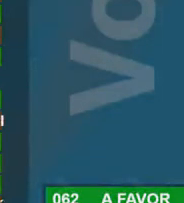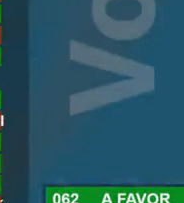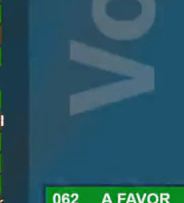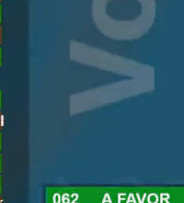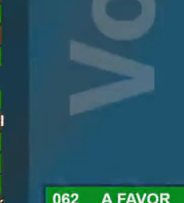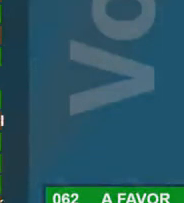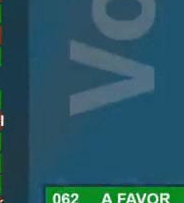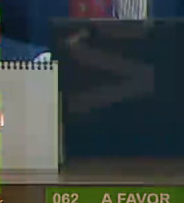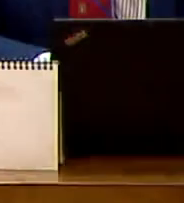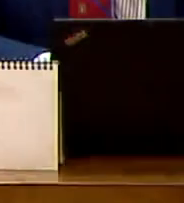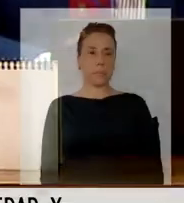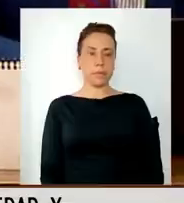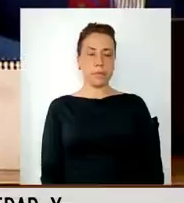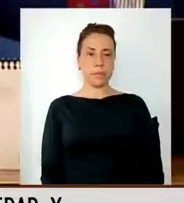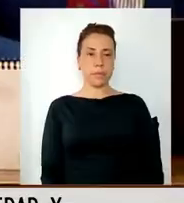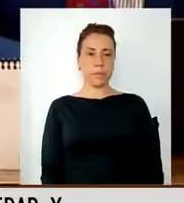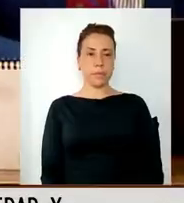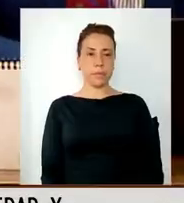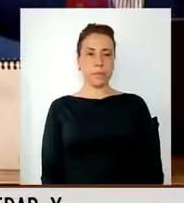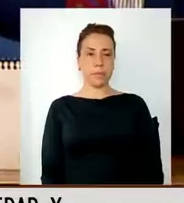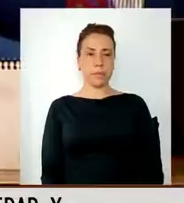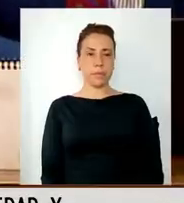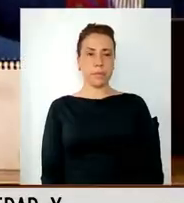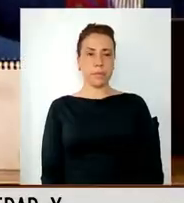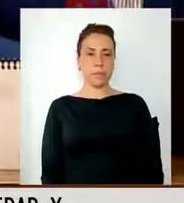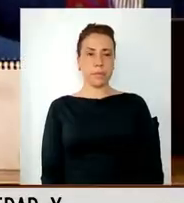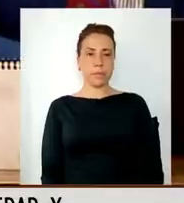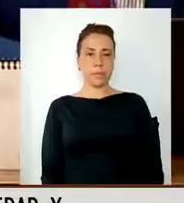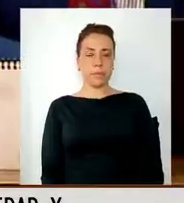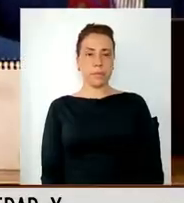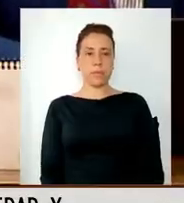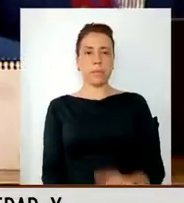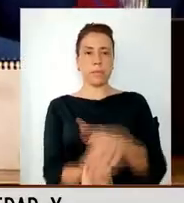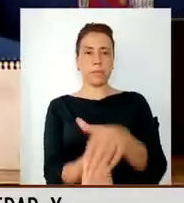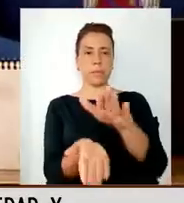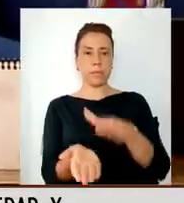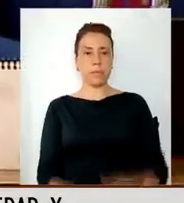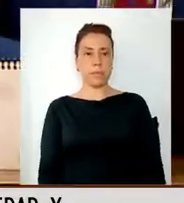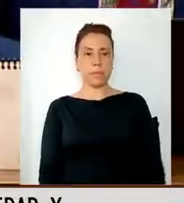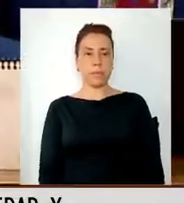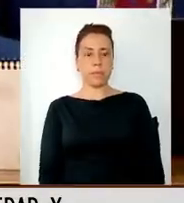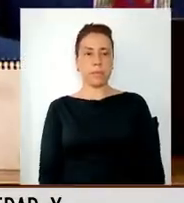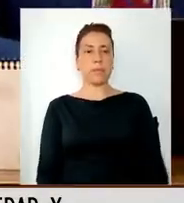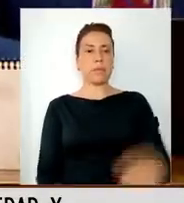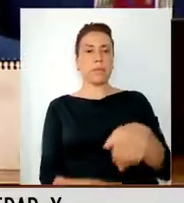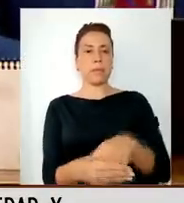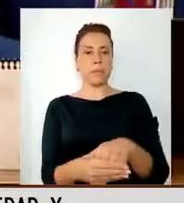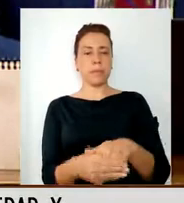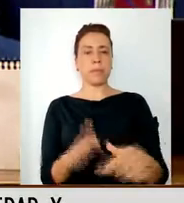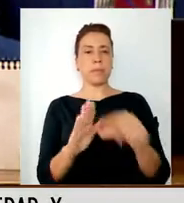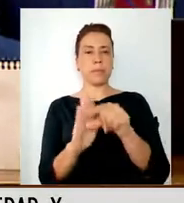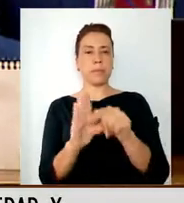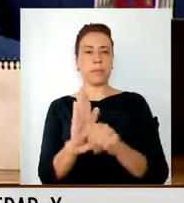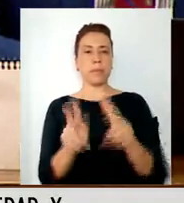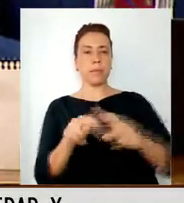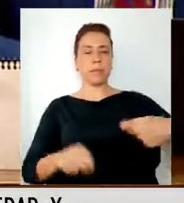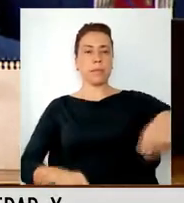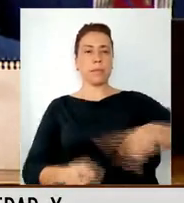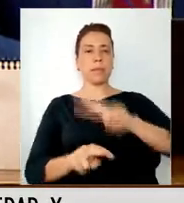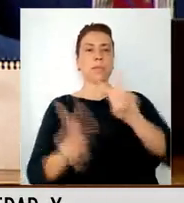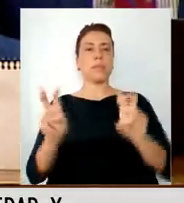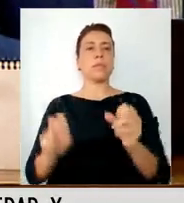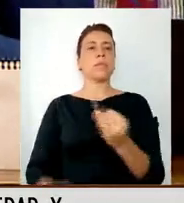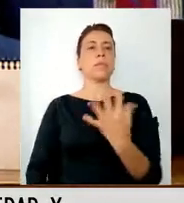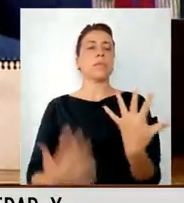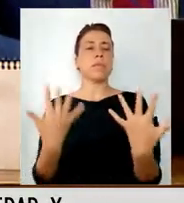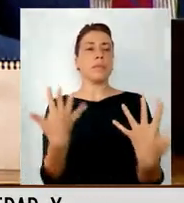abstenciones rechazado en votación las enmiendas del senado sobre el numeral diez que